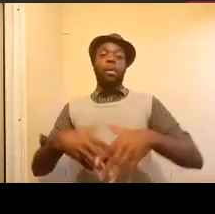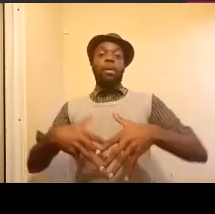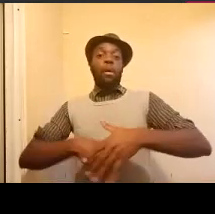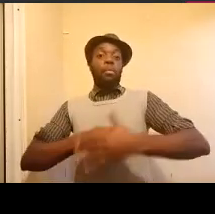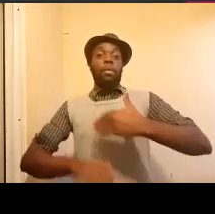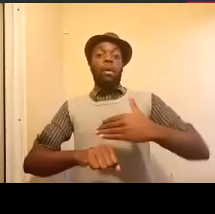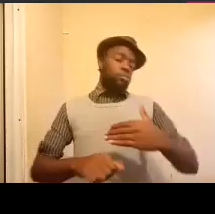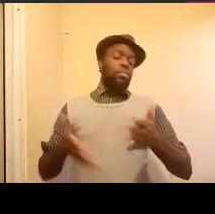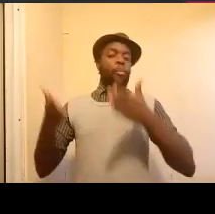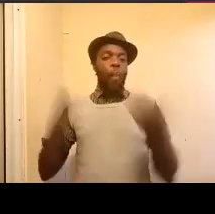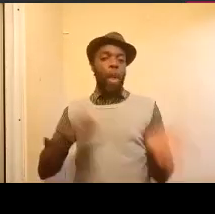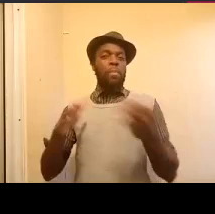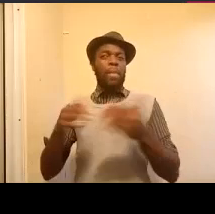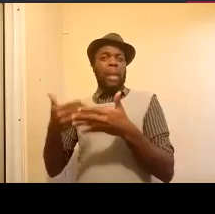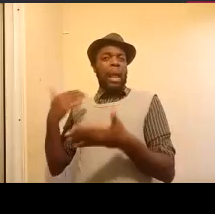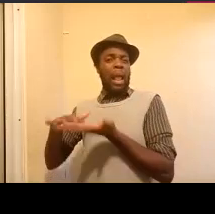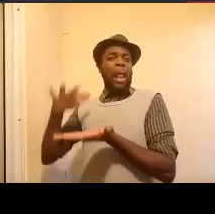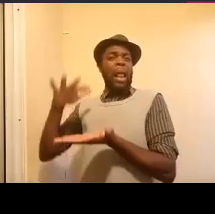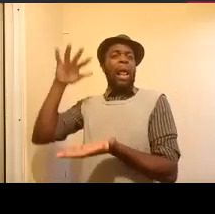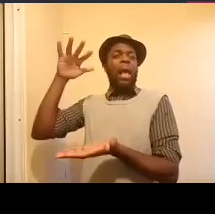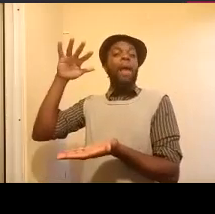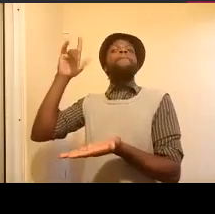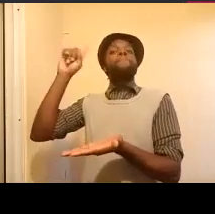han elevado, ¿verdad?